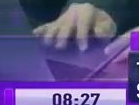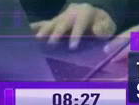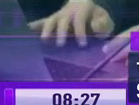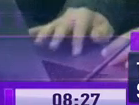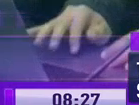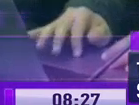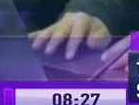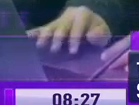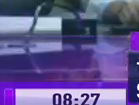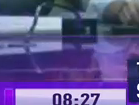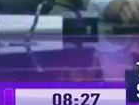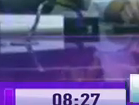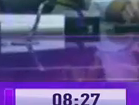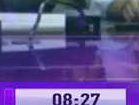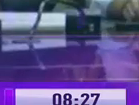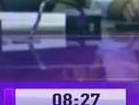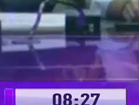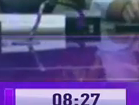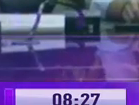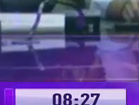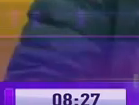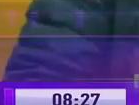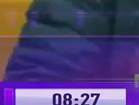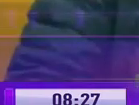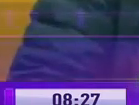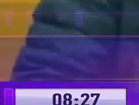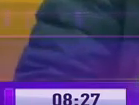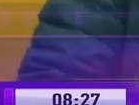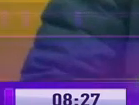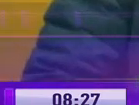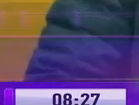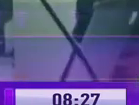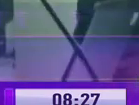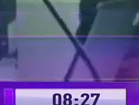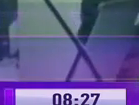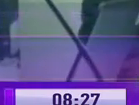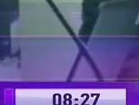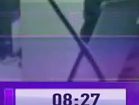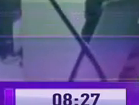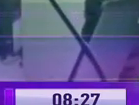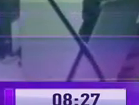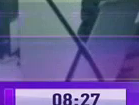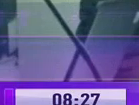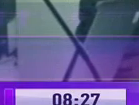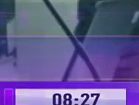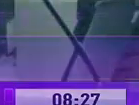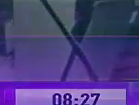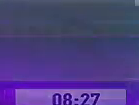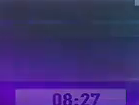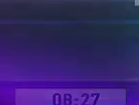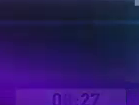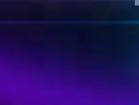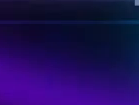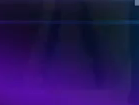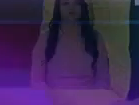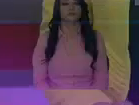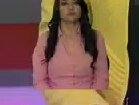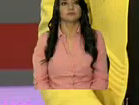Son las 8:27 en la mañana, 8 grados centígrados. Hace frío en la ciudad de Quito. Ya venimos.